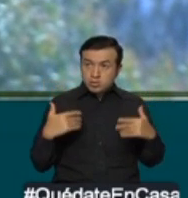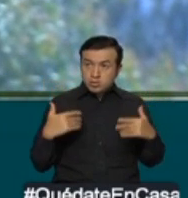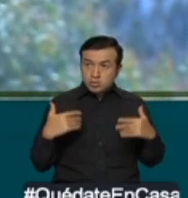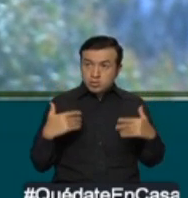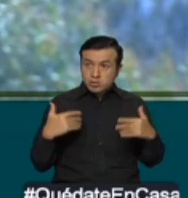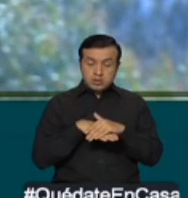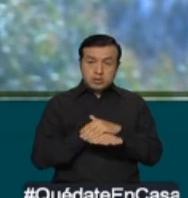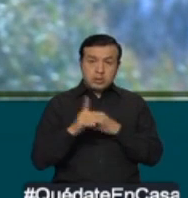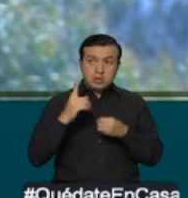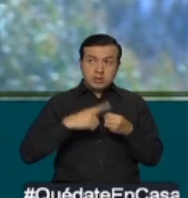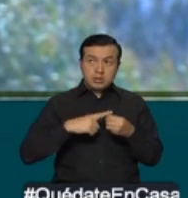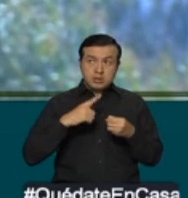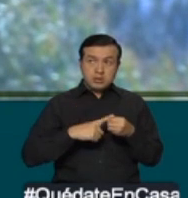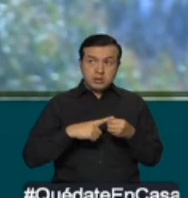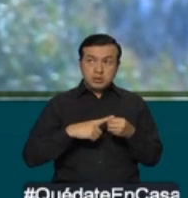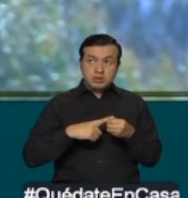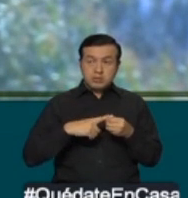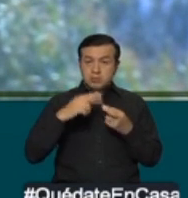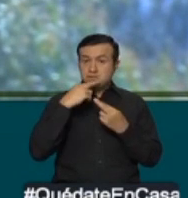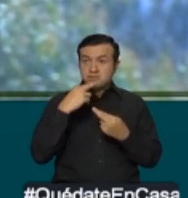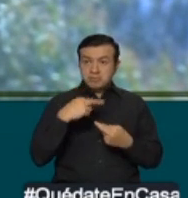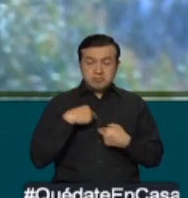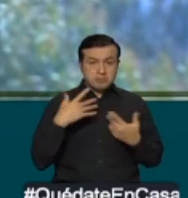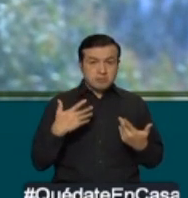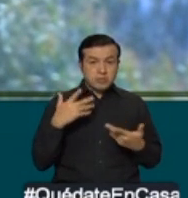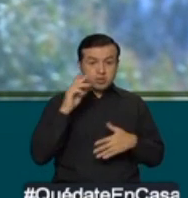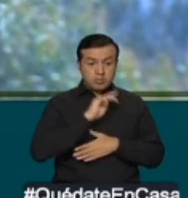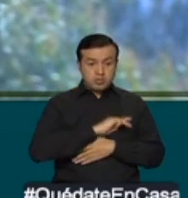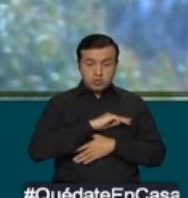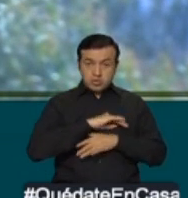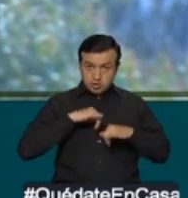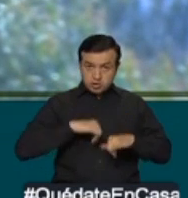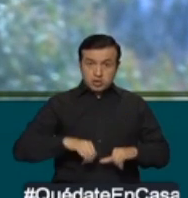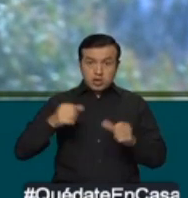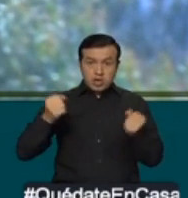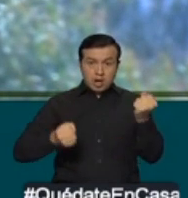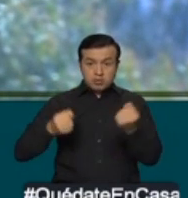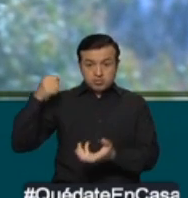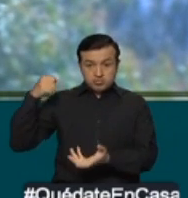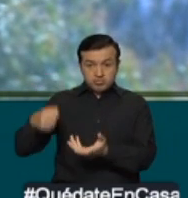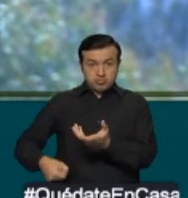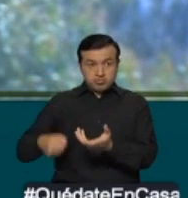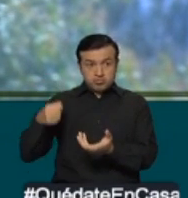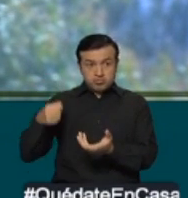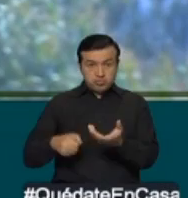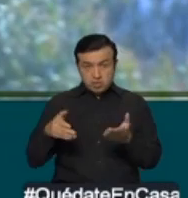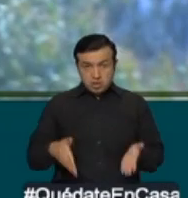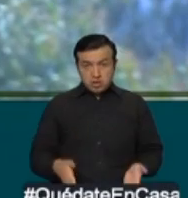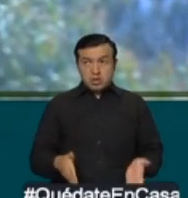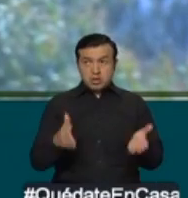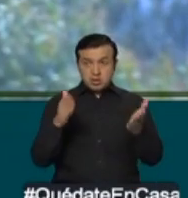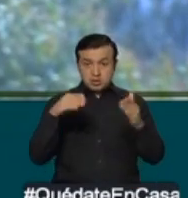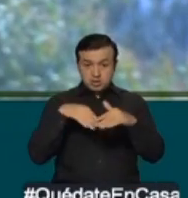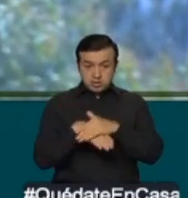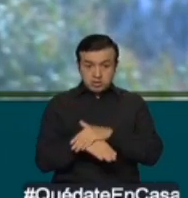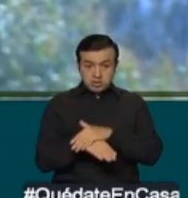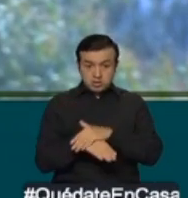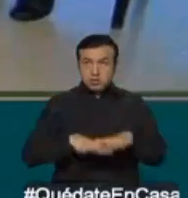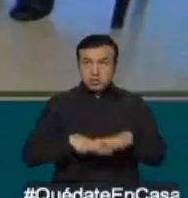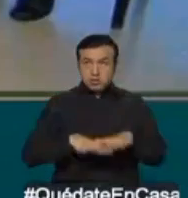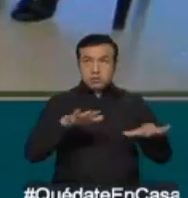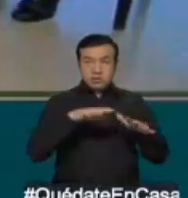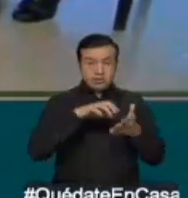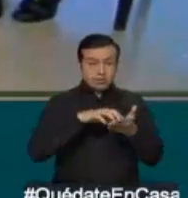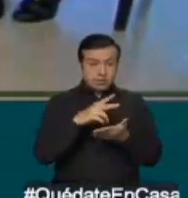ingresos a quitó pero no tienen respuesta pueden los municipios seguir fumigando los vehículos en la carretera en ingresos a los cantones de